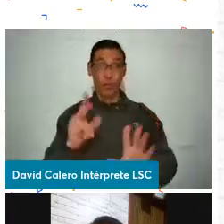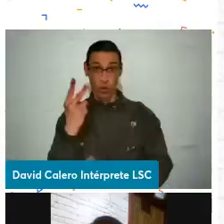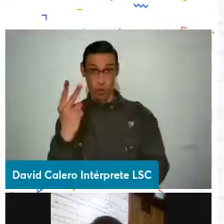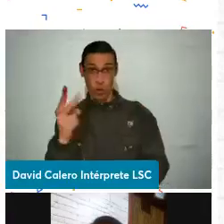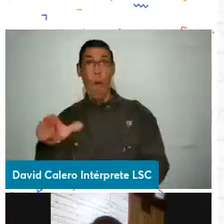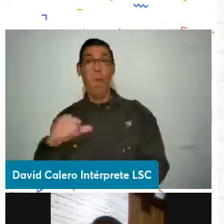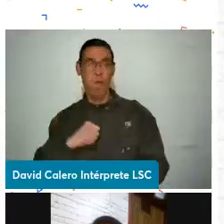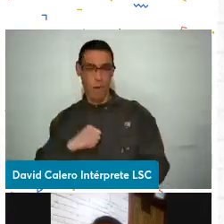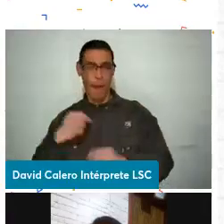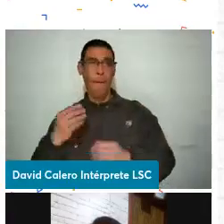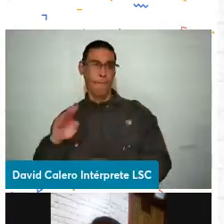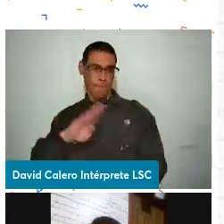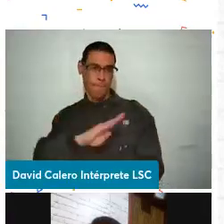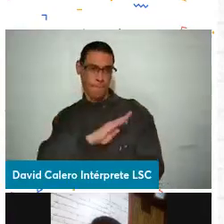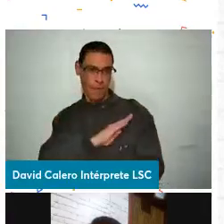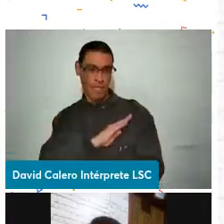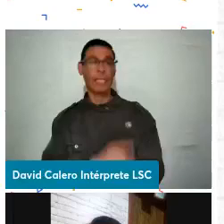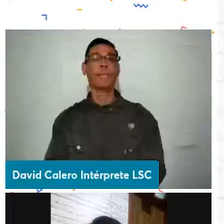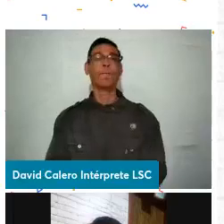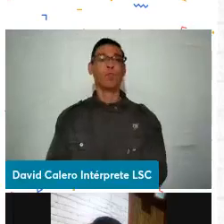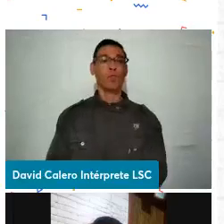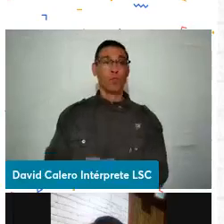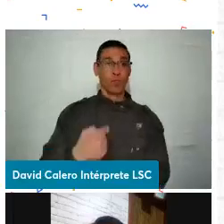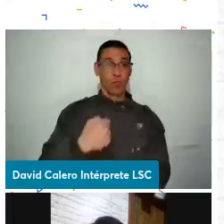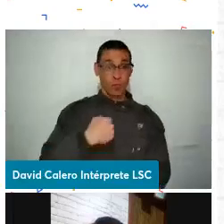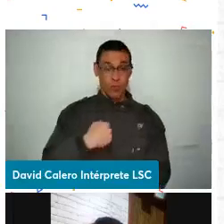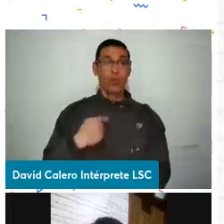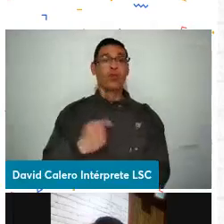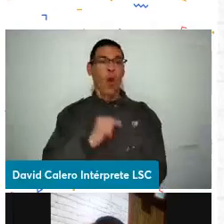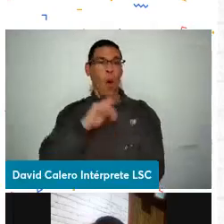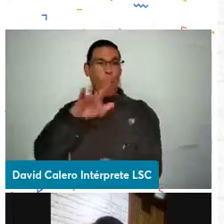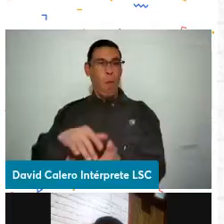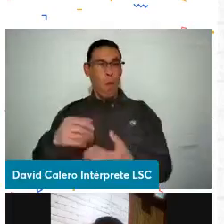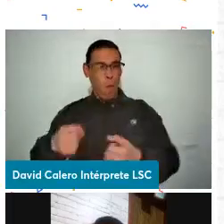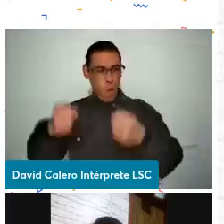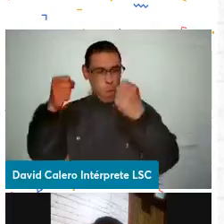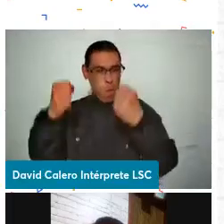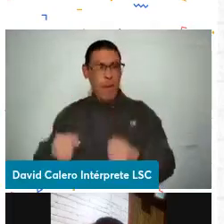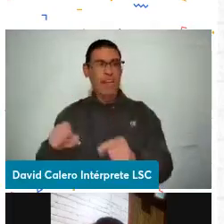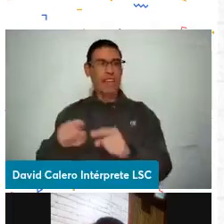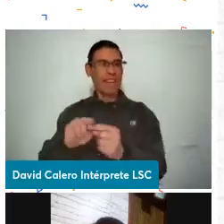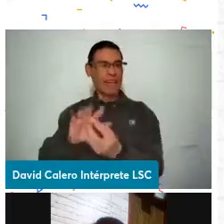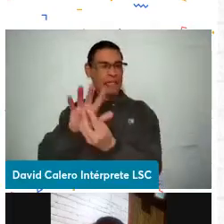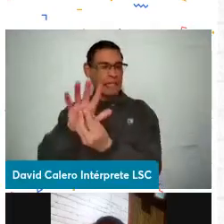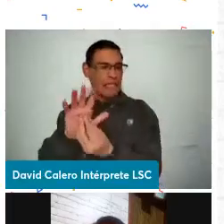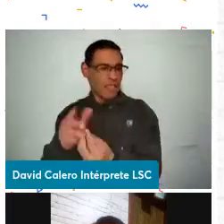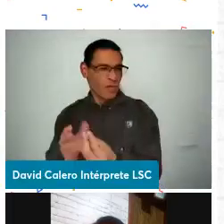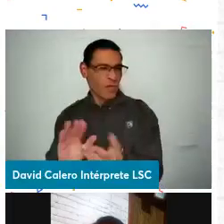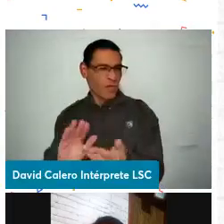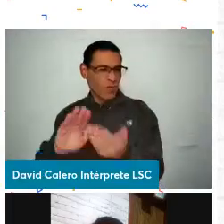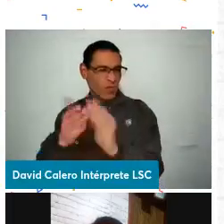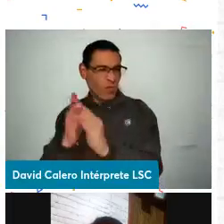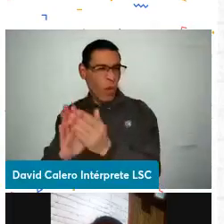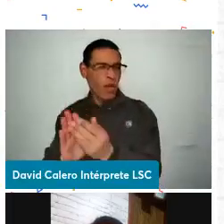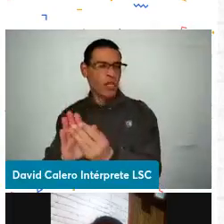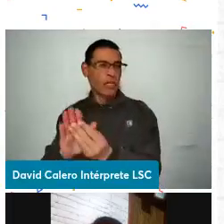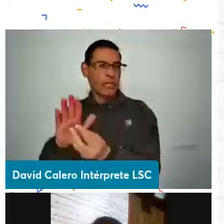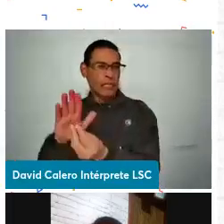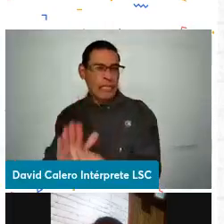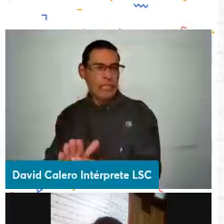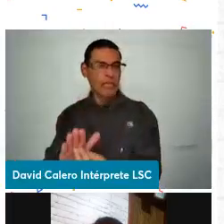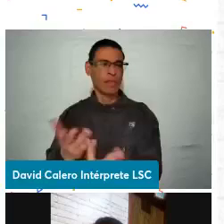las sedes, que es de población vulnerable, en un sector alto de la